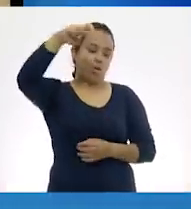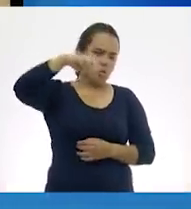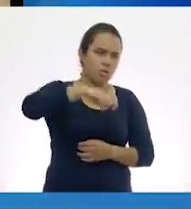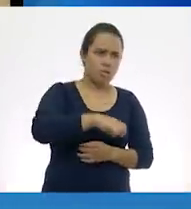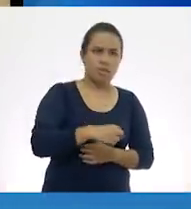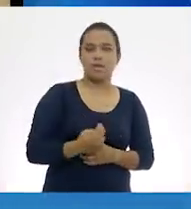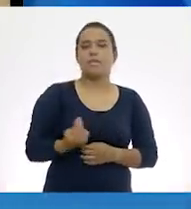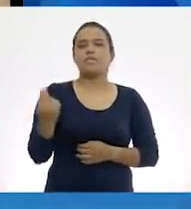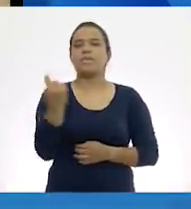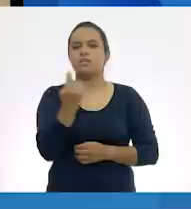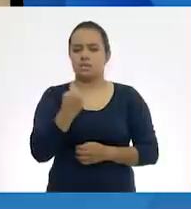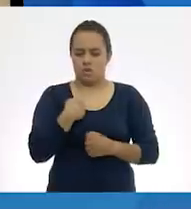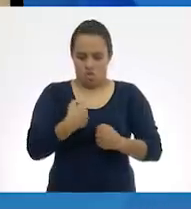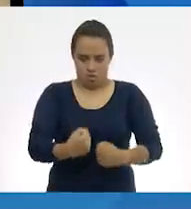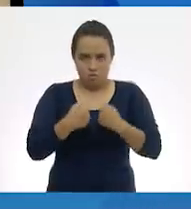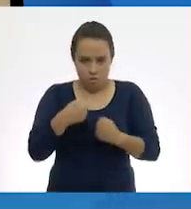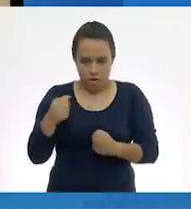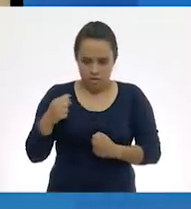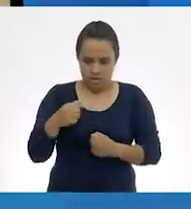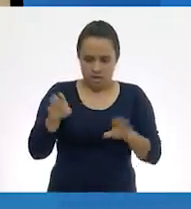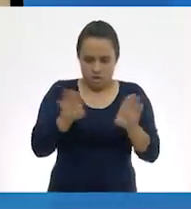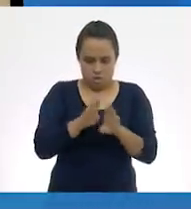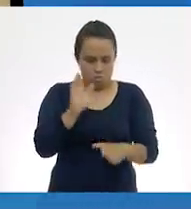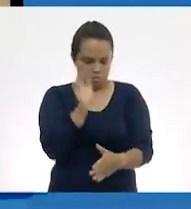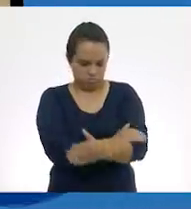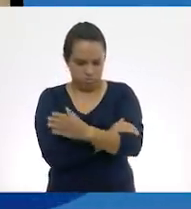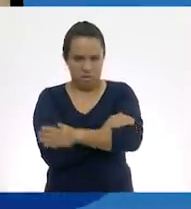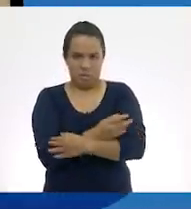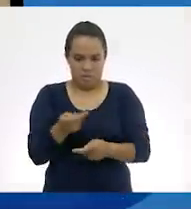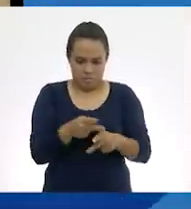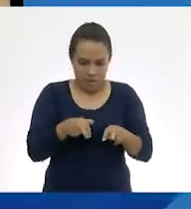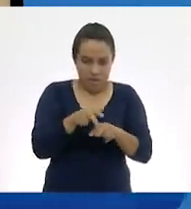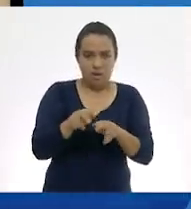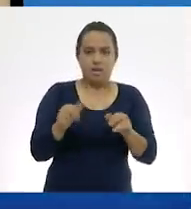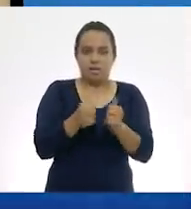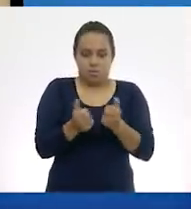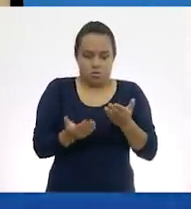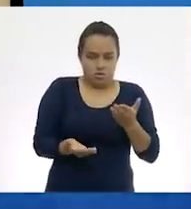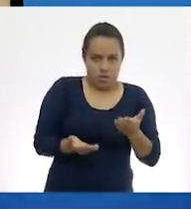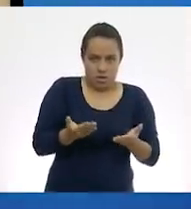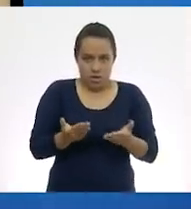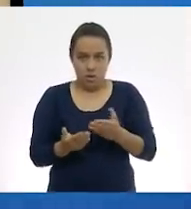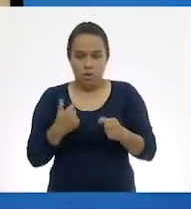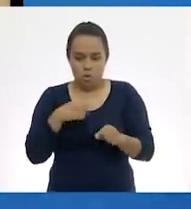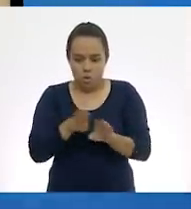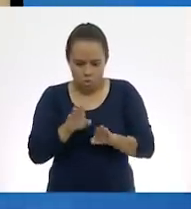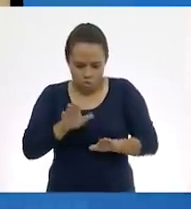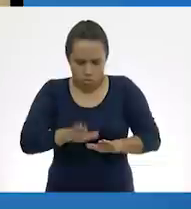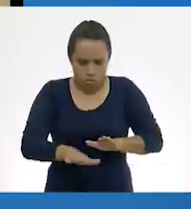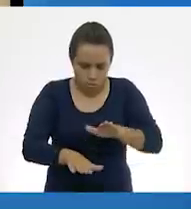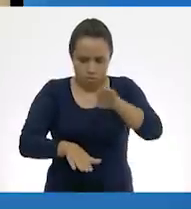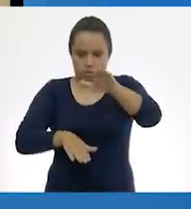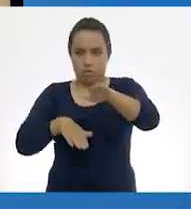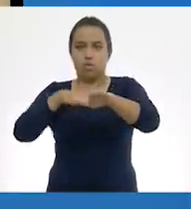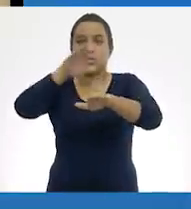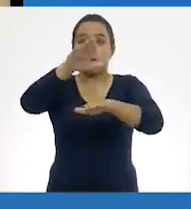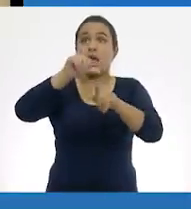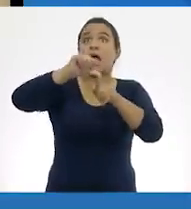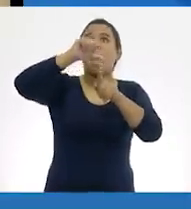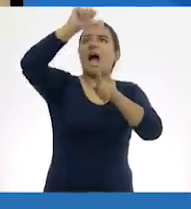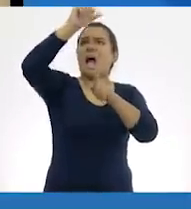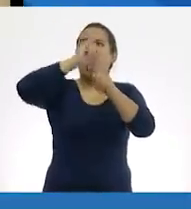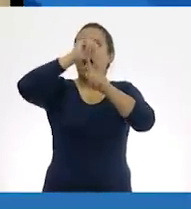esto necesitamos calcular cuánta fuerza tenemos que poner en cada uno de nuestros músculos, mantener el equilibrio, analizar qué tipo de escalón es, de qué material, qué tan alto